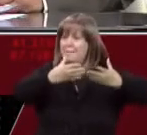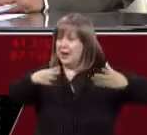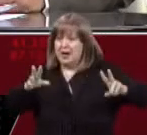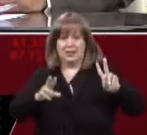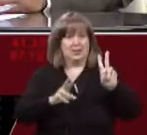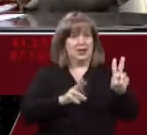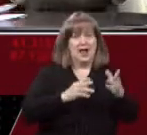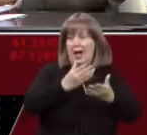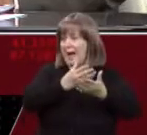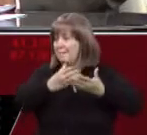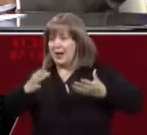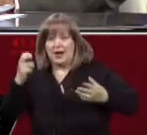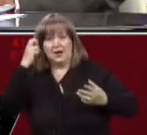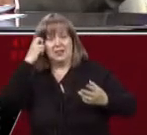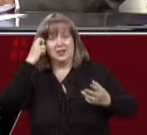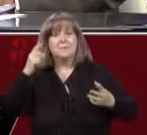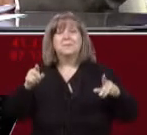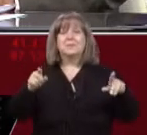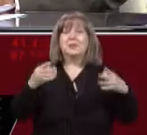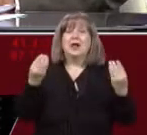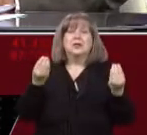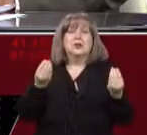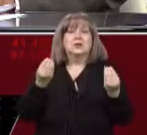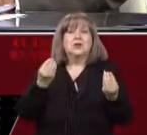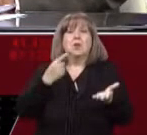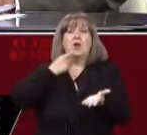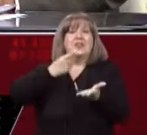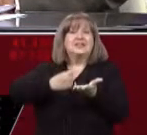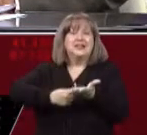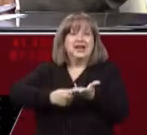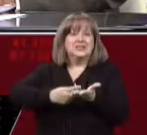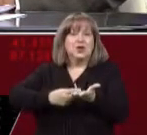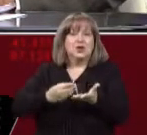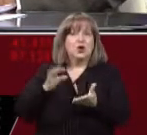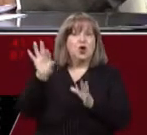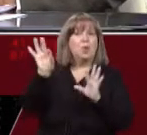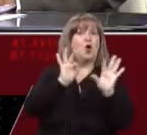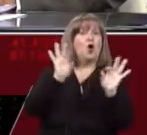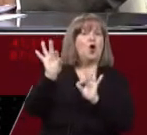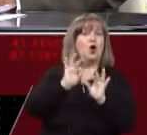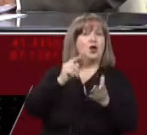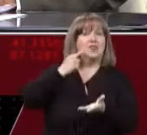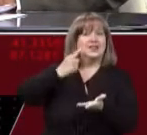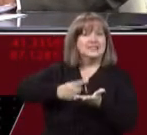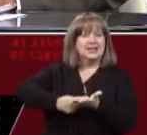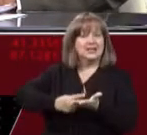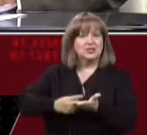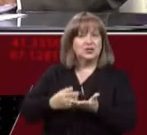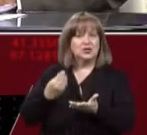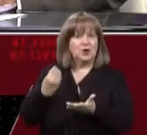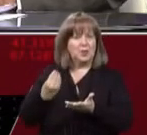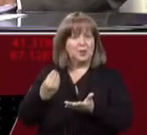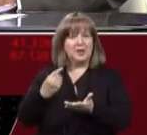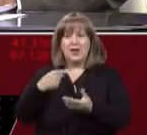decimos es que hay que animarse a discutir el modo de designación de los jueces de la Corte. ¿Y cómo se hace? Los jueces de la Corte no pueden